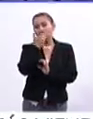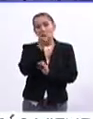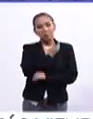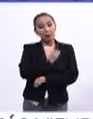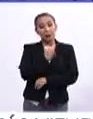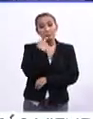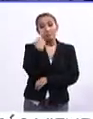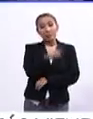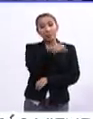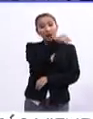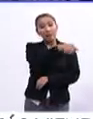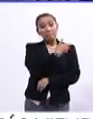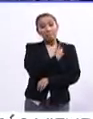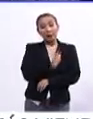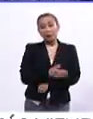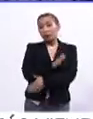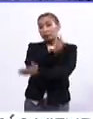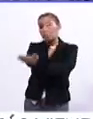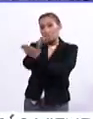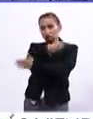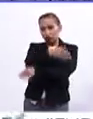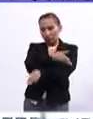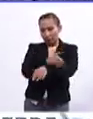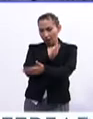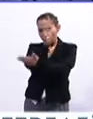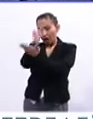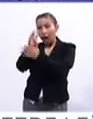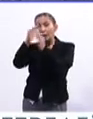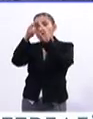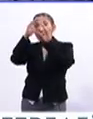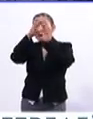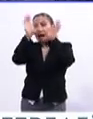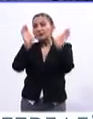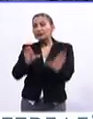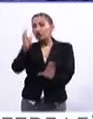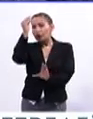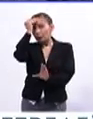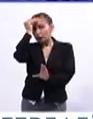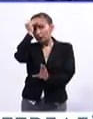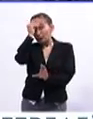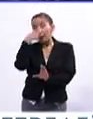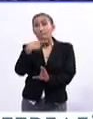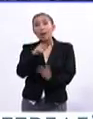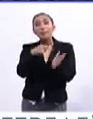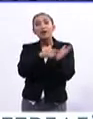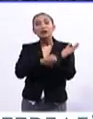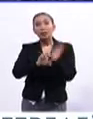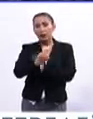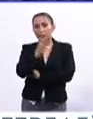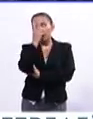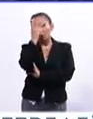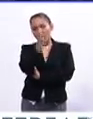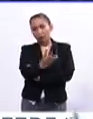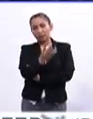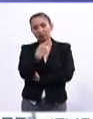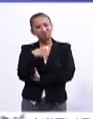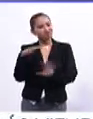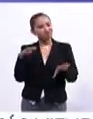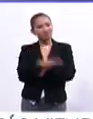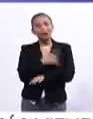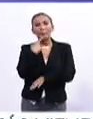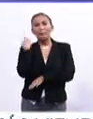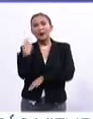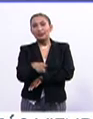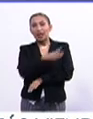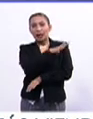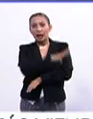presidencial mandaba que el presidente habitara junto con su familia el castillo de Chapultepec, pero en 1934 esto cambió por